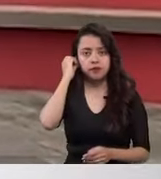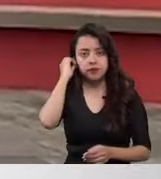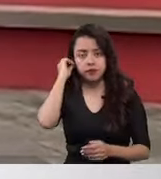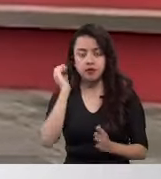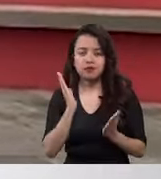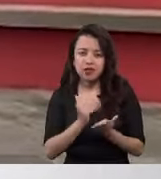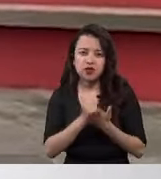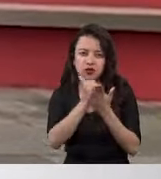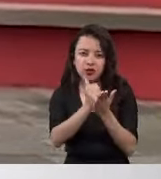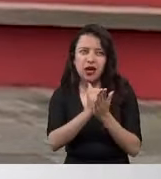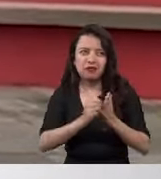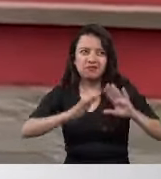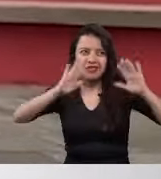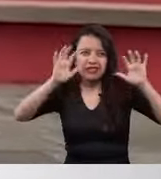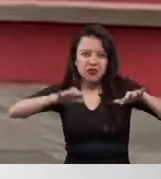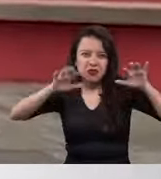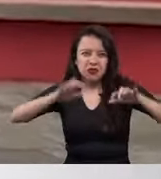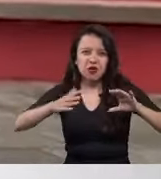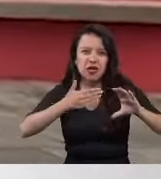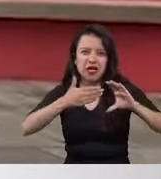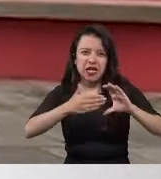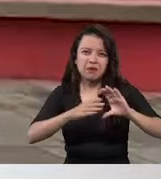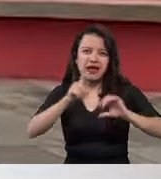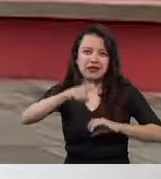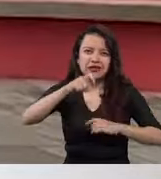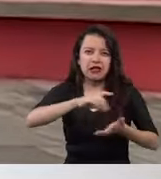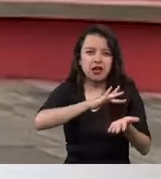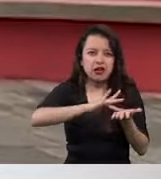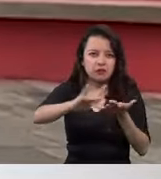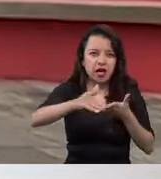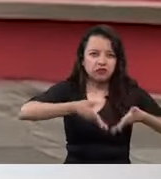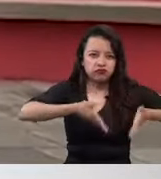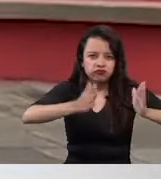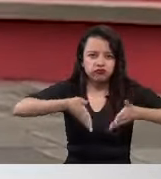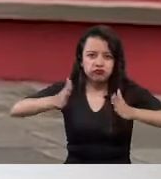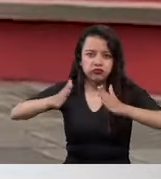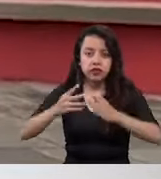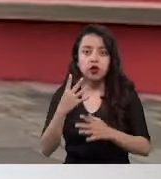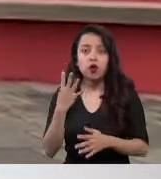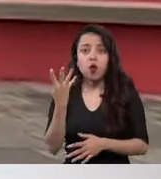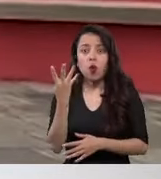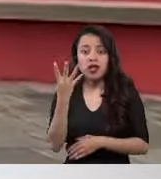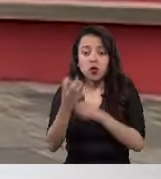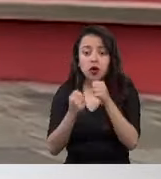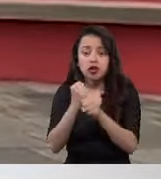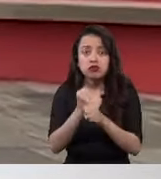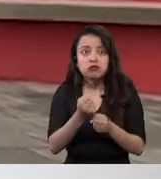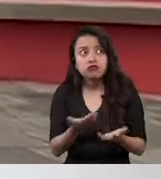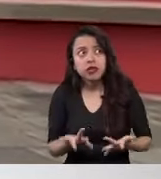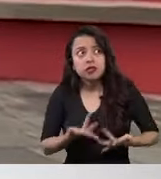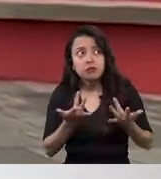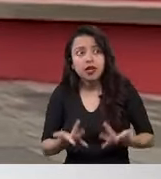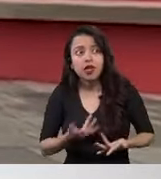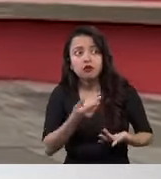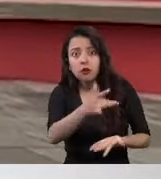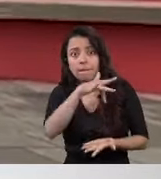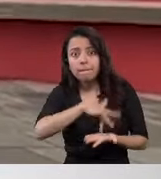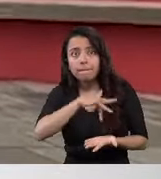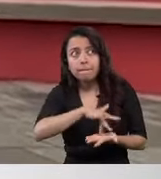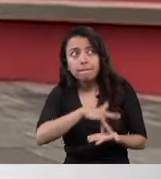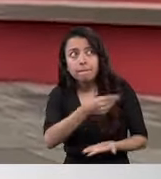invernal. En ese sentido, pasados ya casi 4 años, no hemos conseguido los pagos de la entidad. Hemos visto